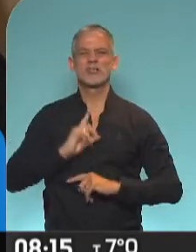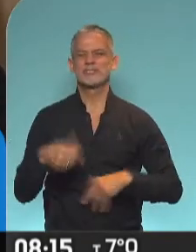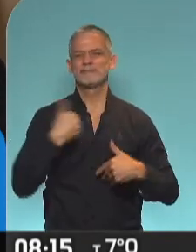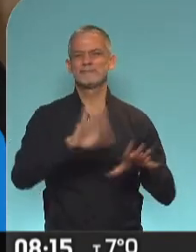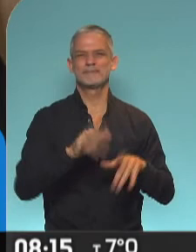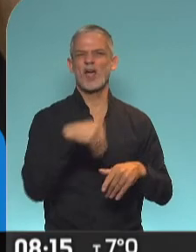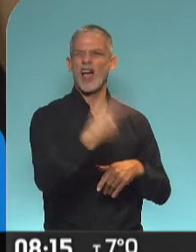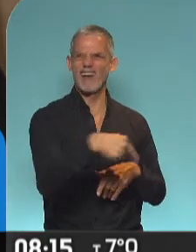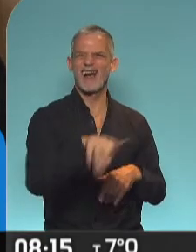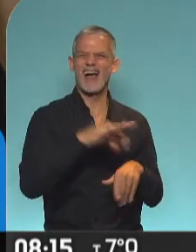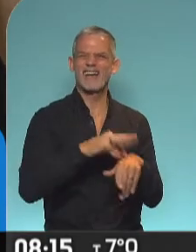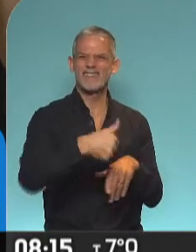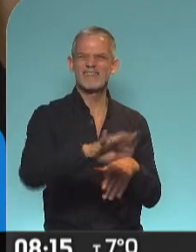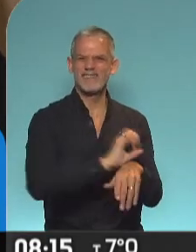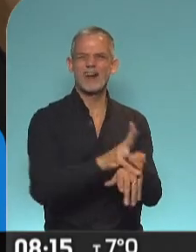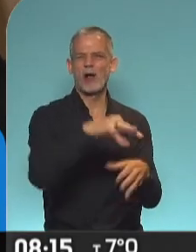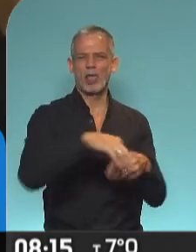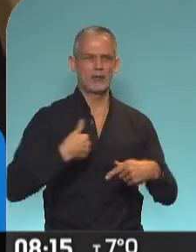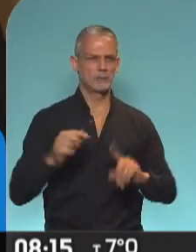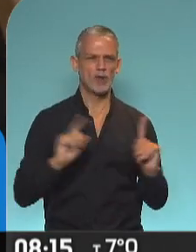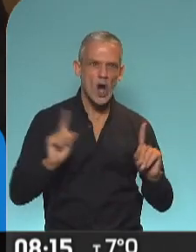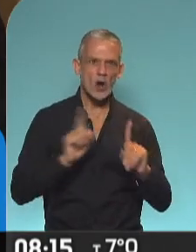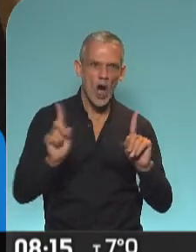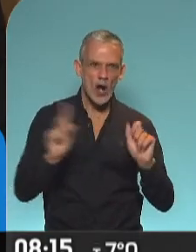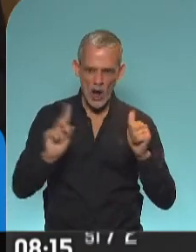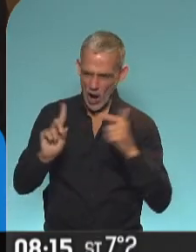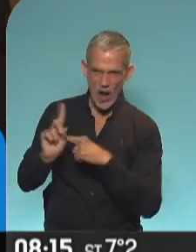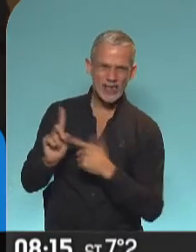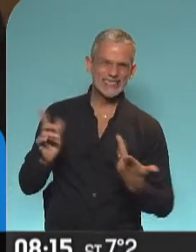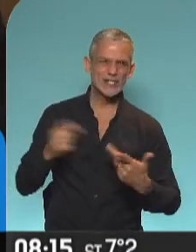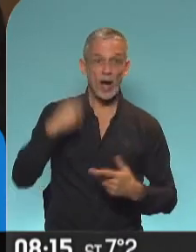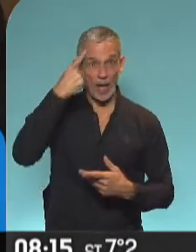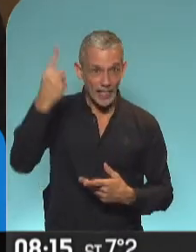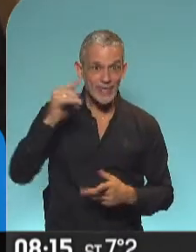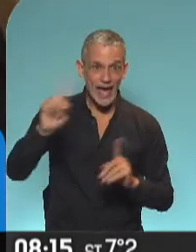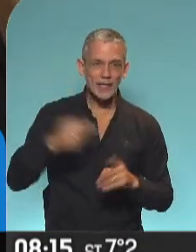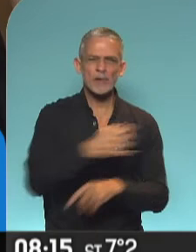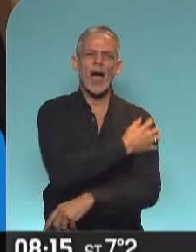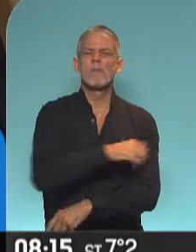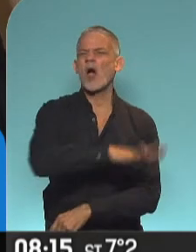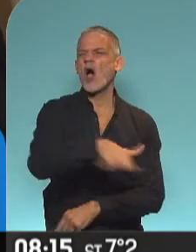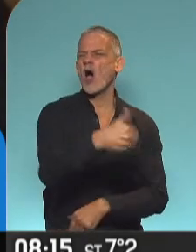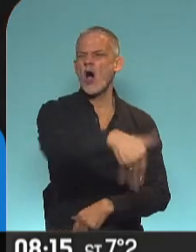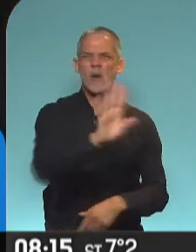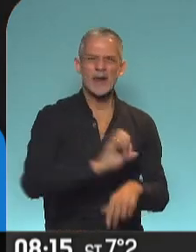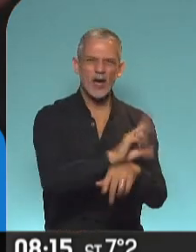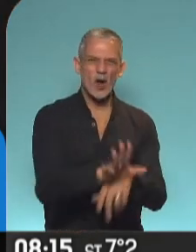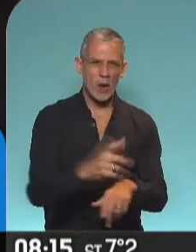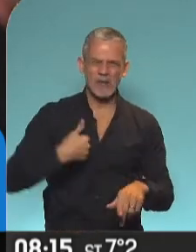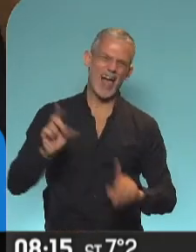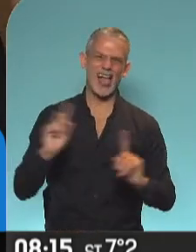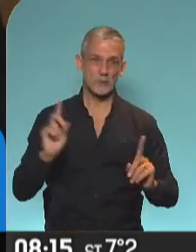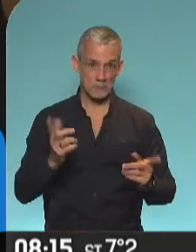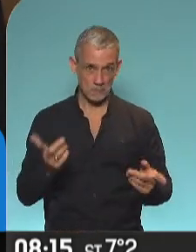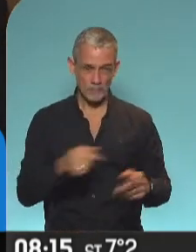Hubo incluso en la idea de que el virus está en los barrios populares, también hubo algo de esto, ¿sí? De decir, es esa población